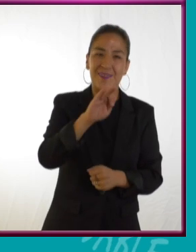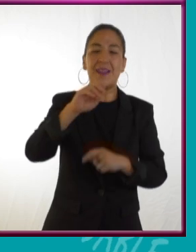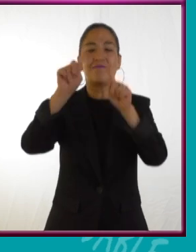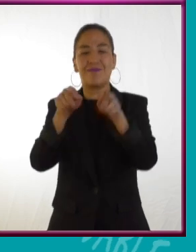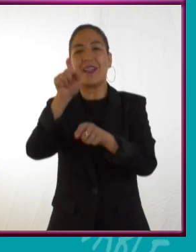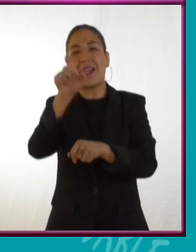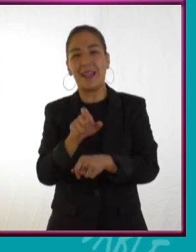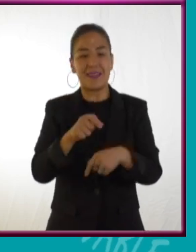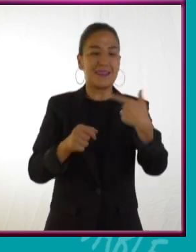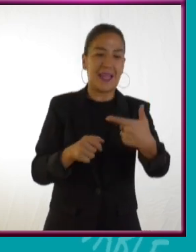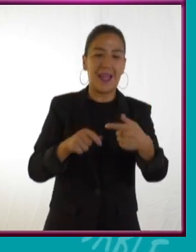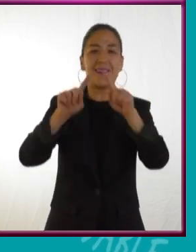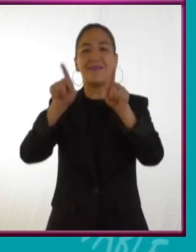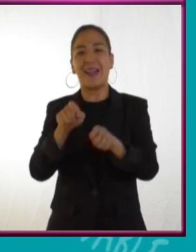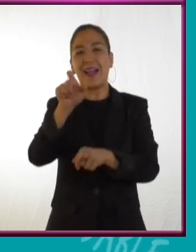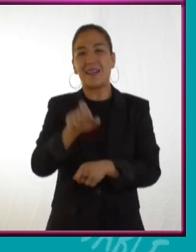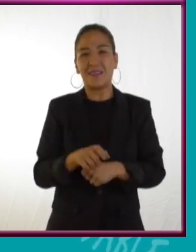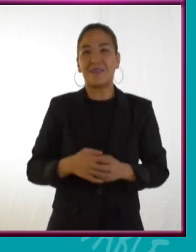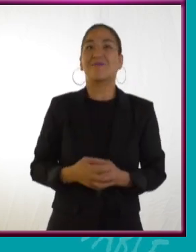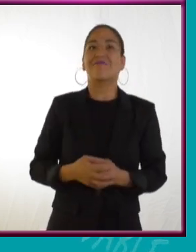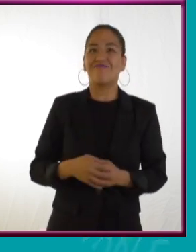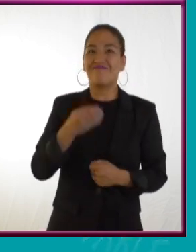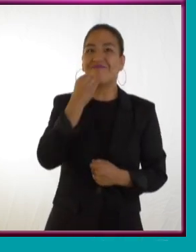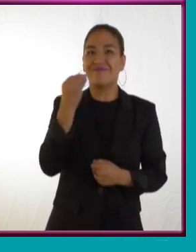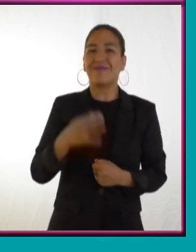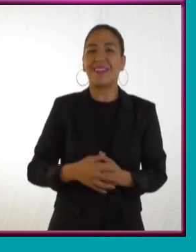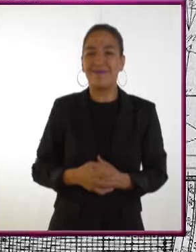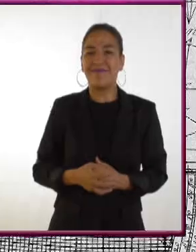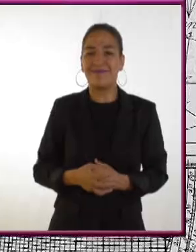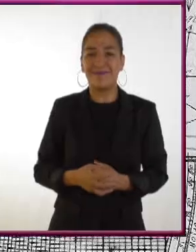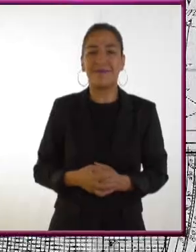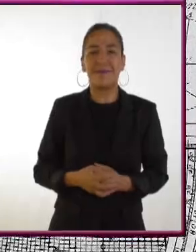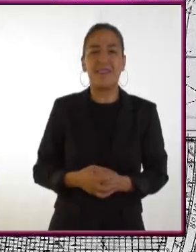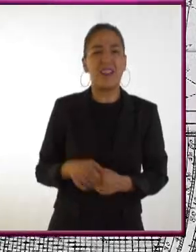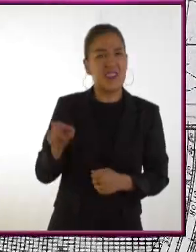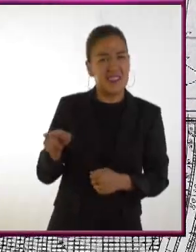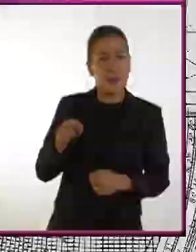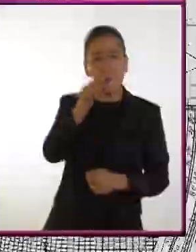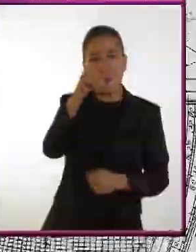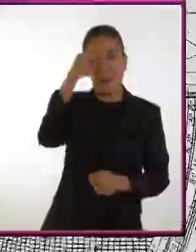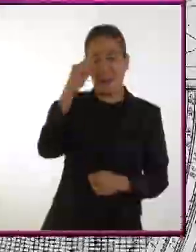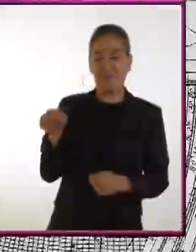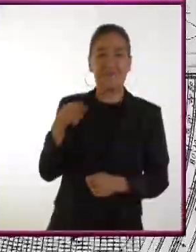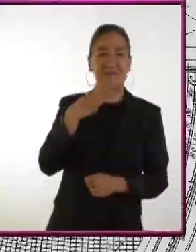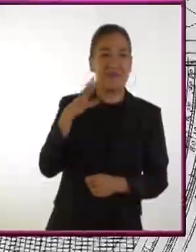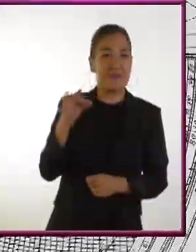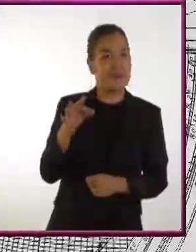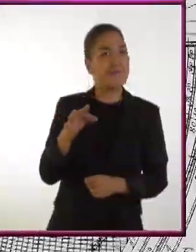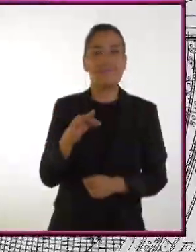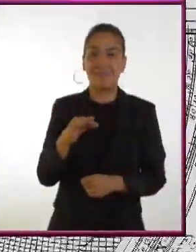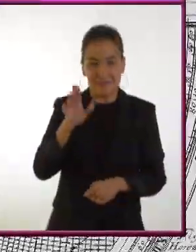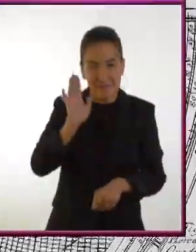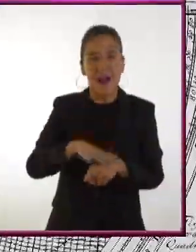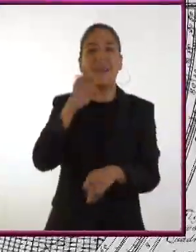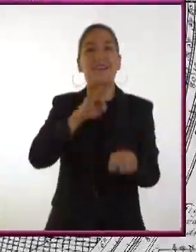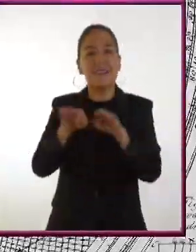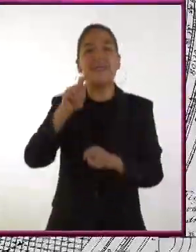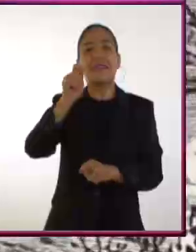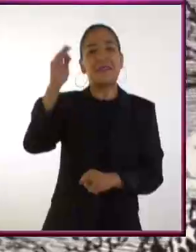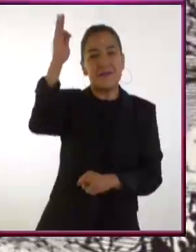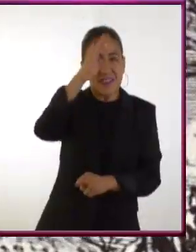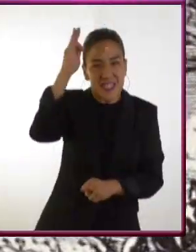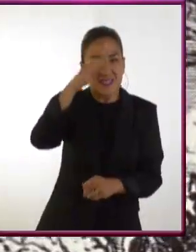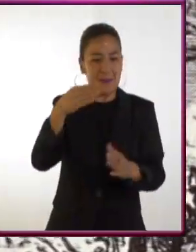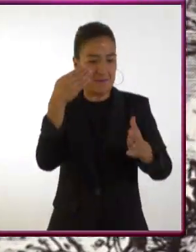de x, g de x. ¡Uy, qué padre! Si esto les parece poca cosa, también trabajó en áreas de la